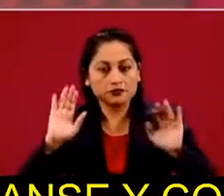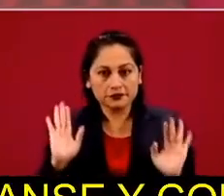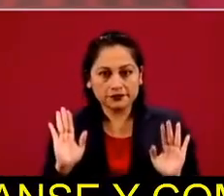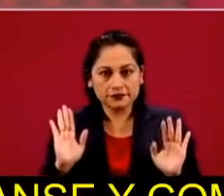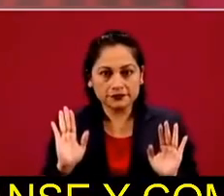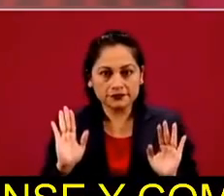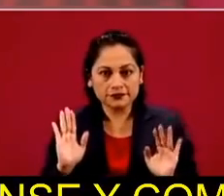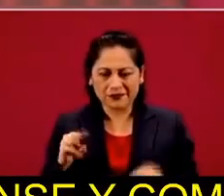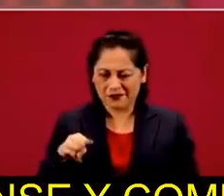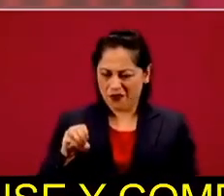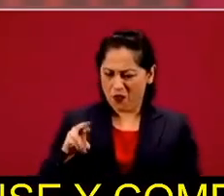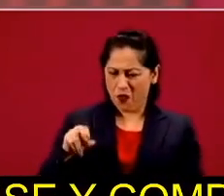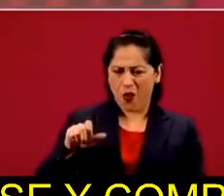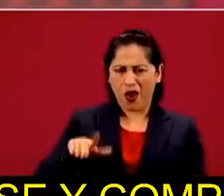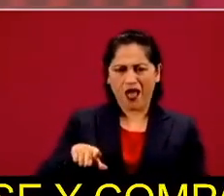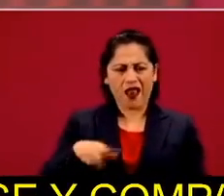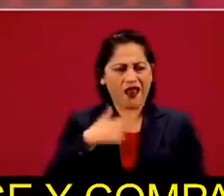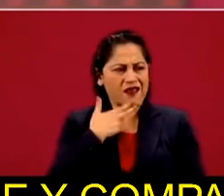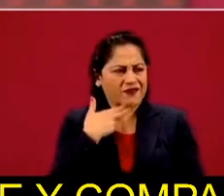Eso era lo que querían.